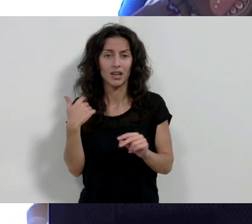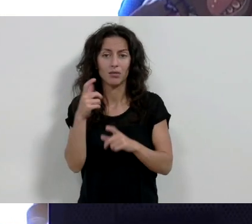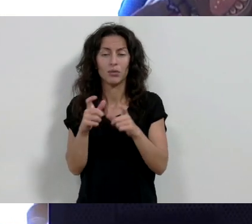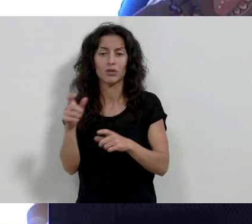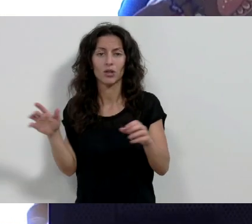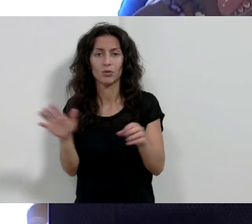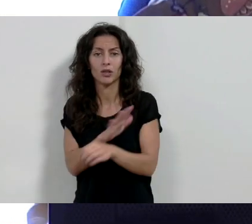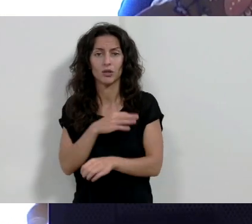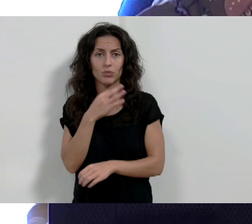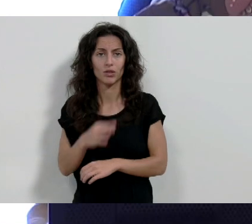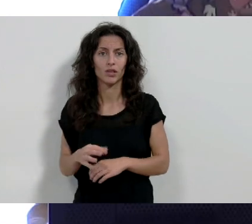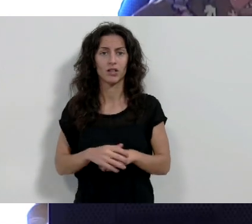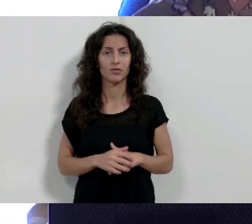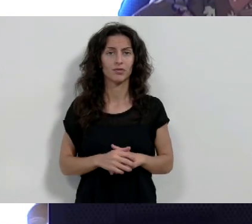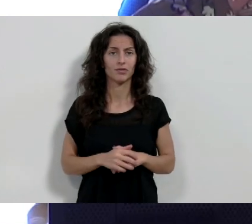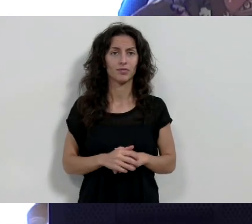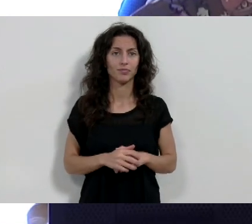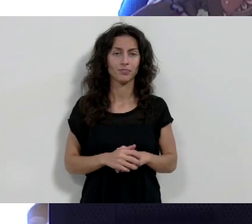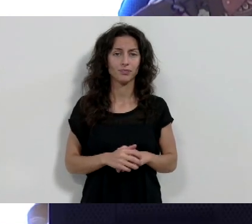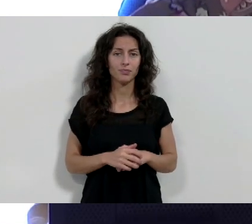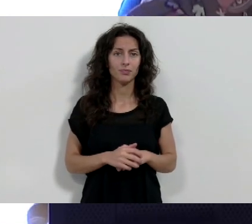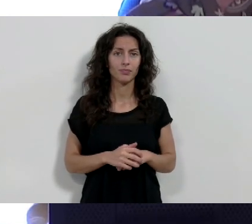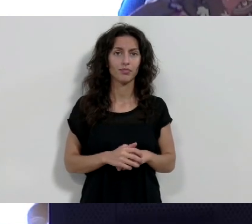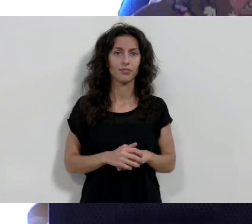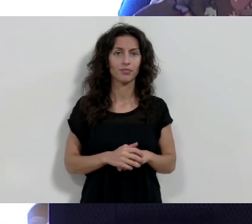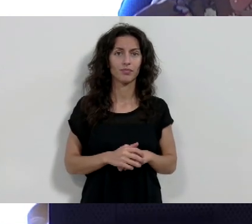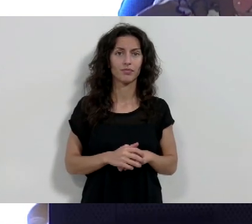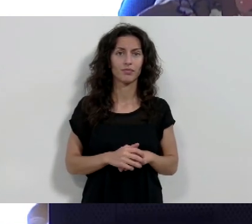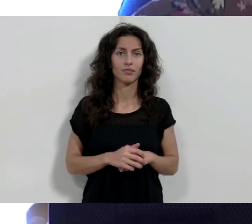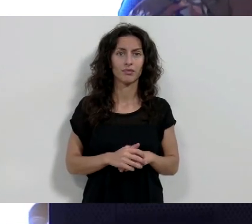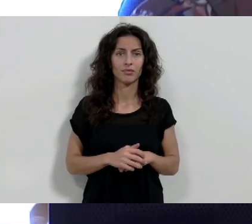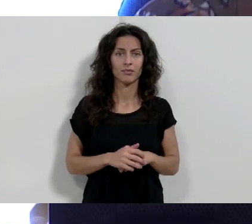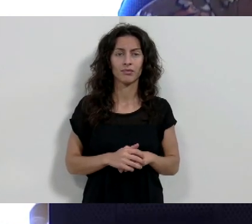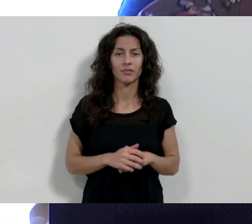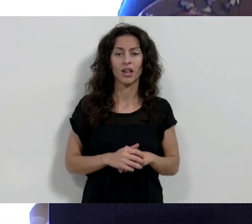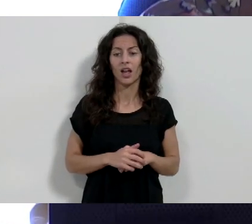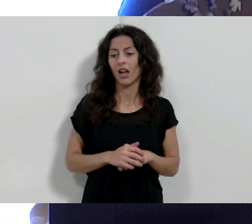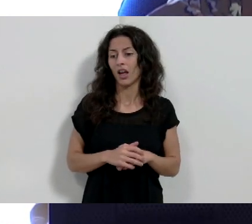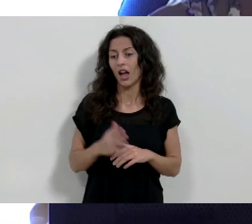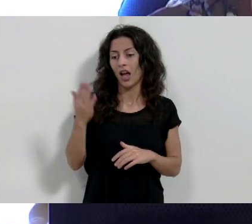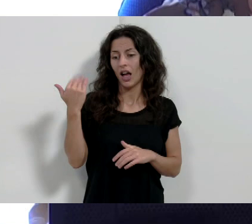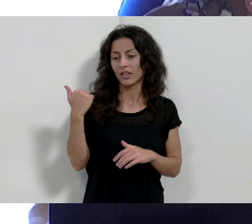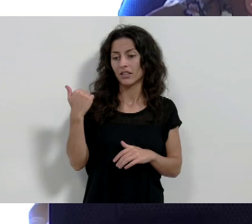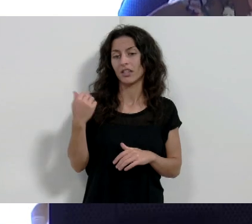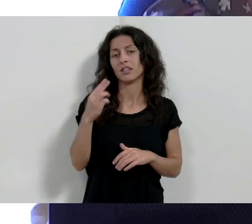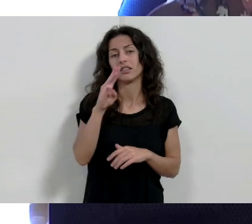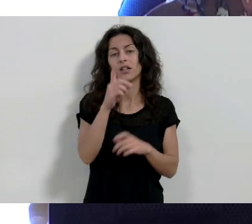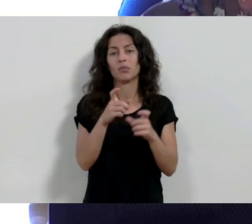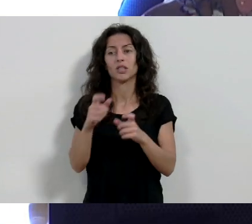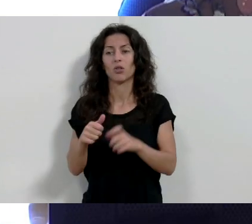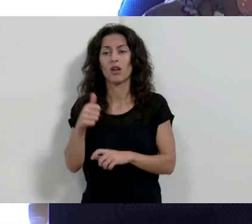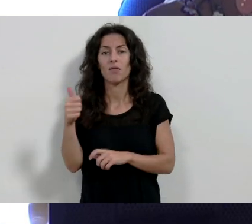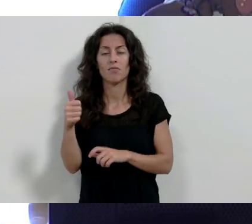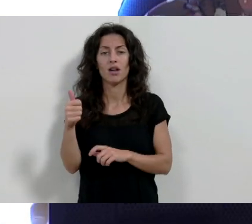ha perdido 3 efectivos más. 3 personas más que estaban en la calle que se van a ir a otro servicio. Pues tendrán que buscar una solución para el servicio para que no se